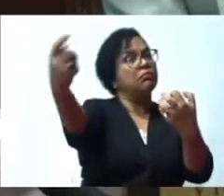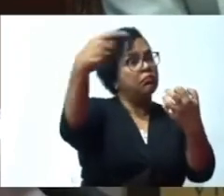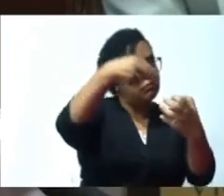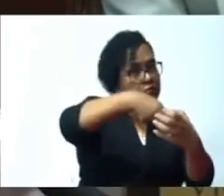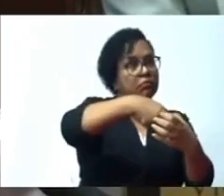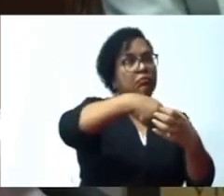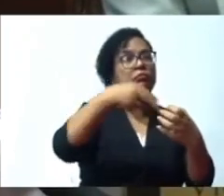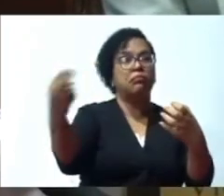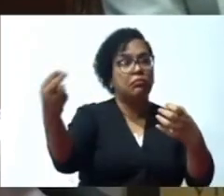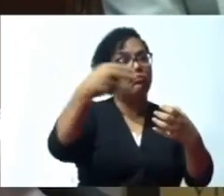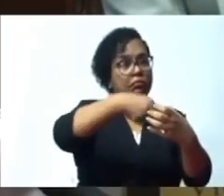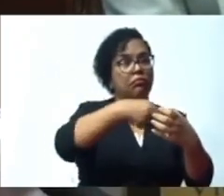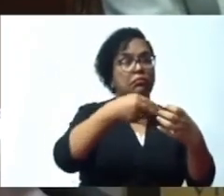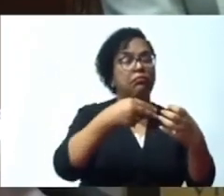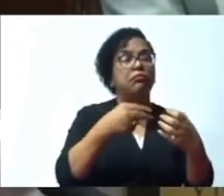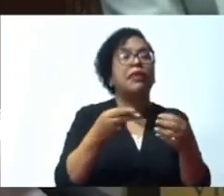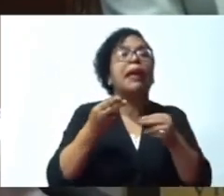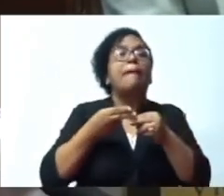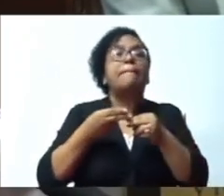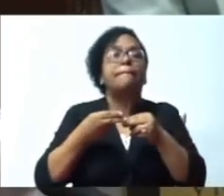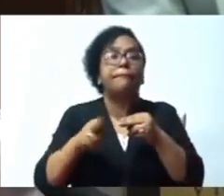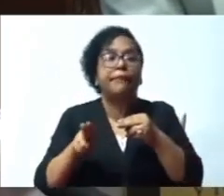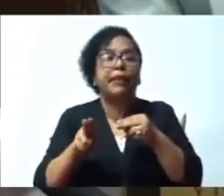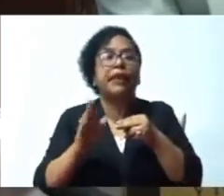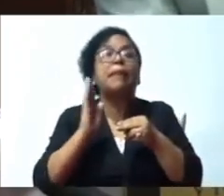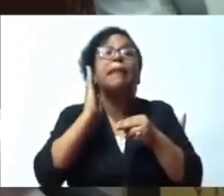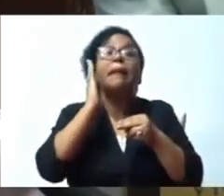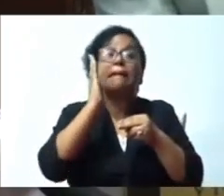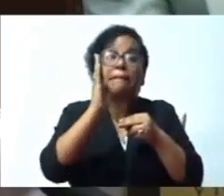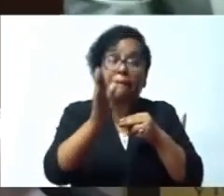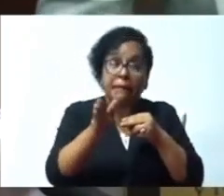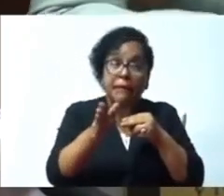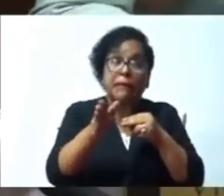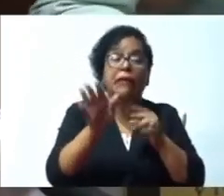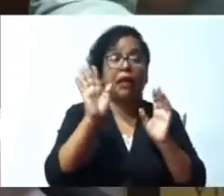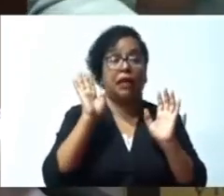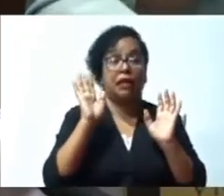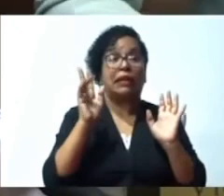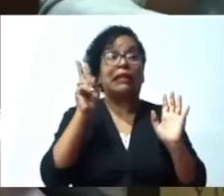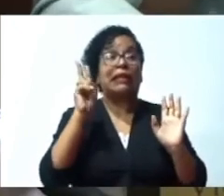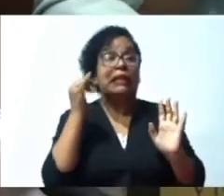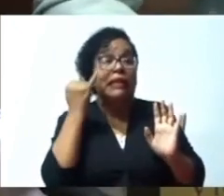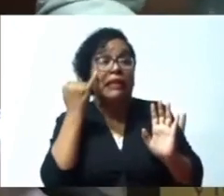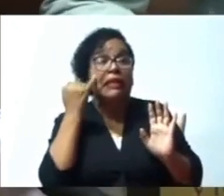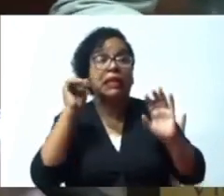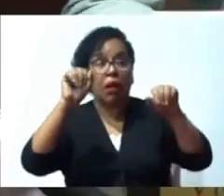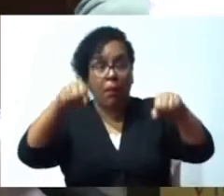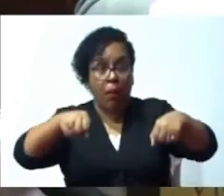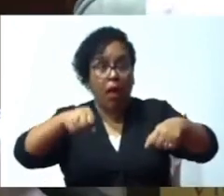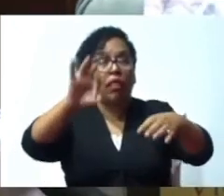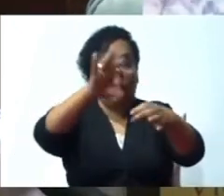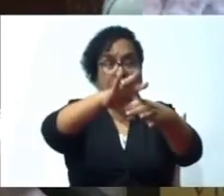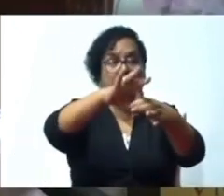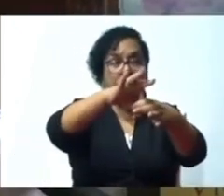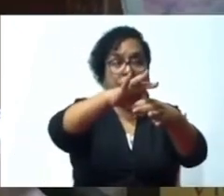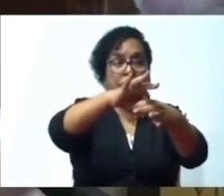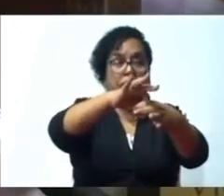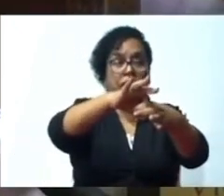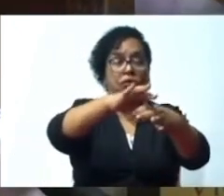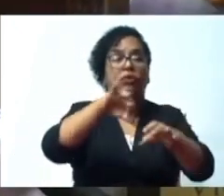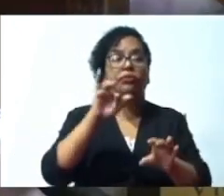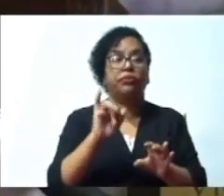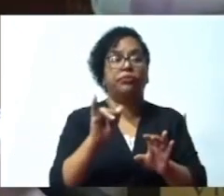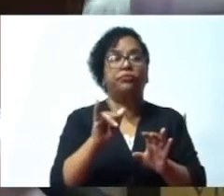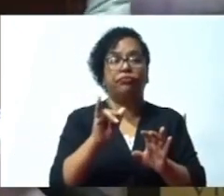al pleno que en breve vamos a producir si hay la posibilidad una votación sobre